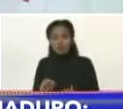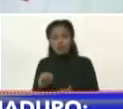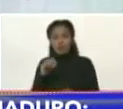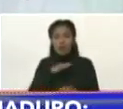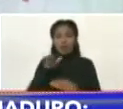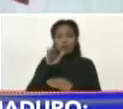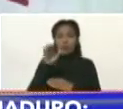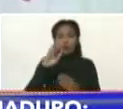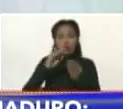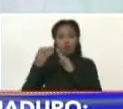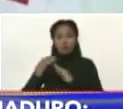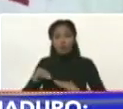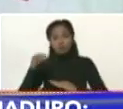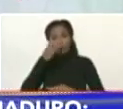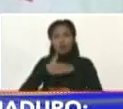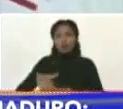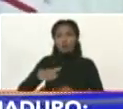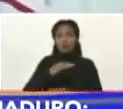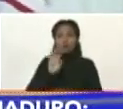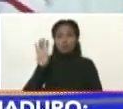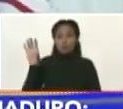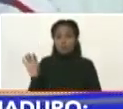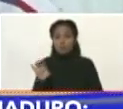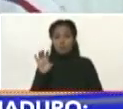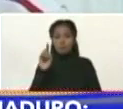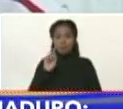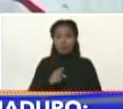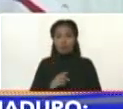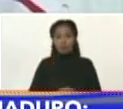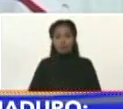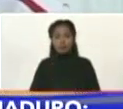la comunidad, en el pueblo, en la ciudad.